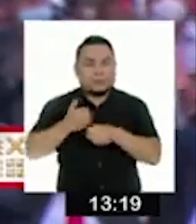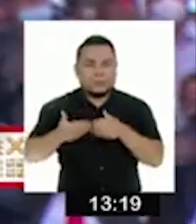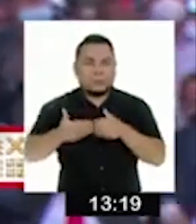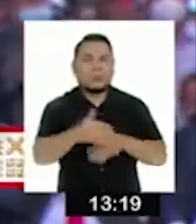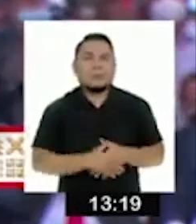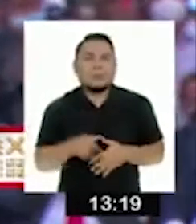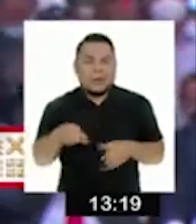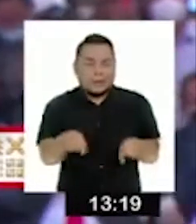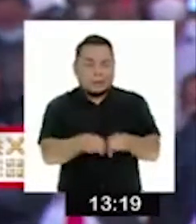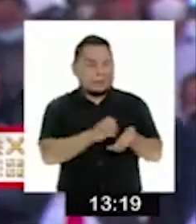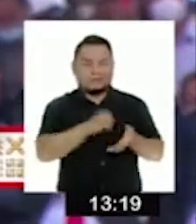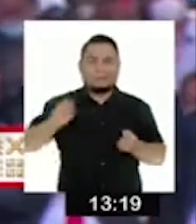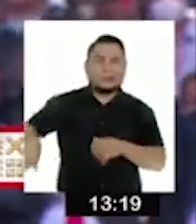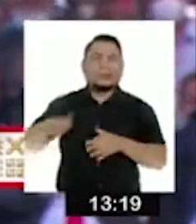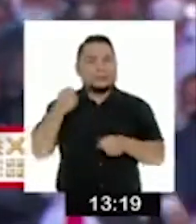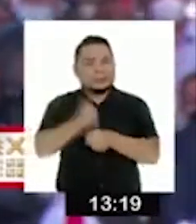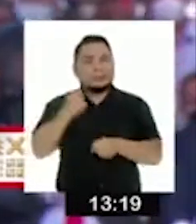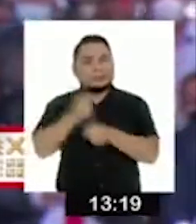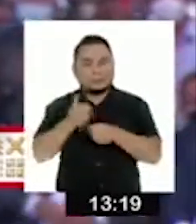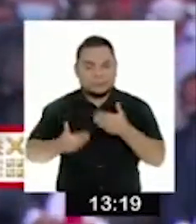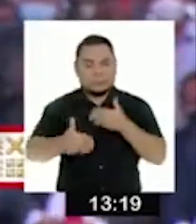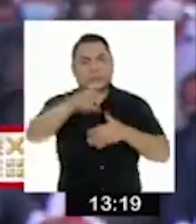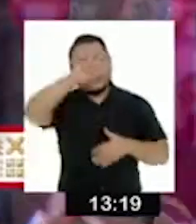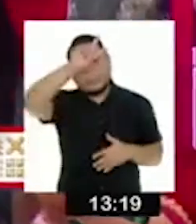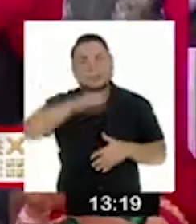sacarnos los zapatos y trabajar por el país.